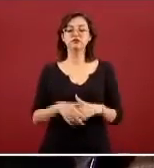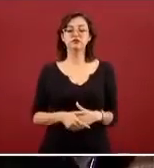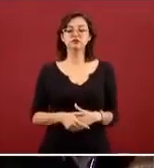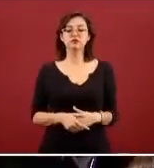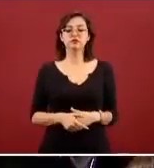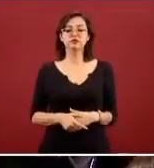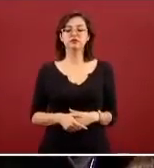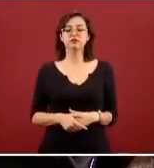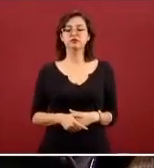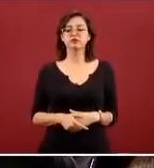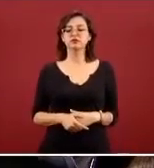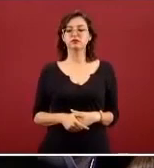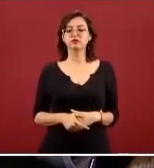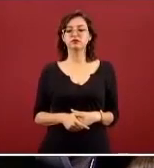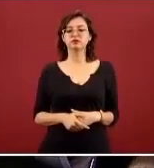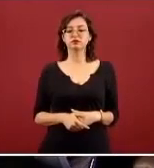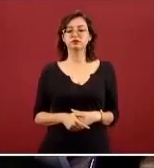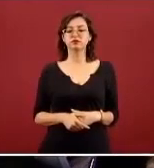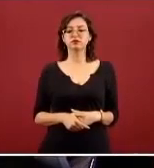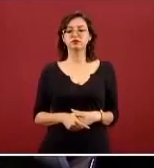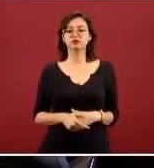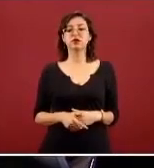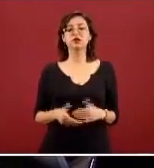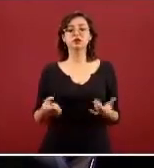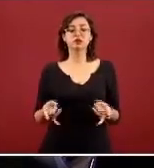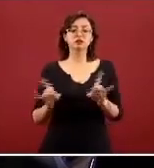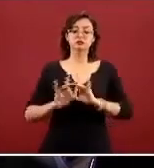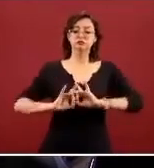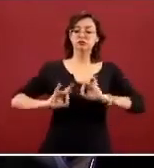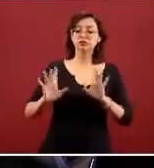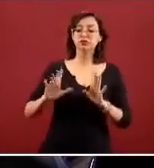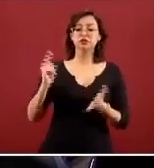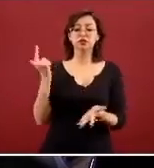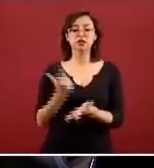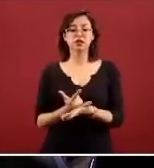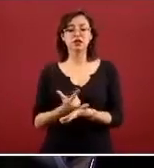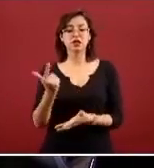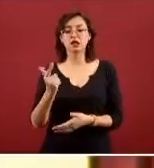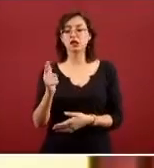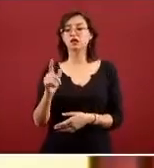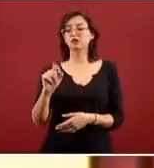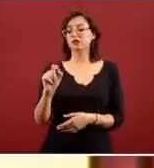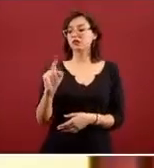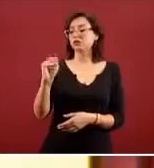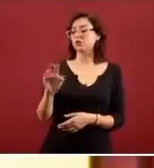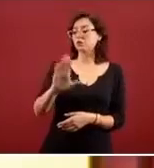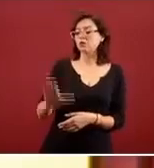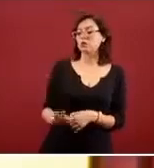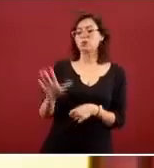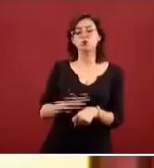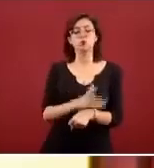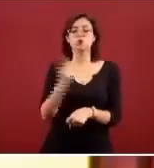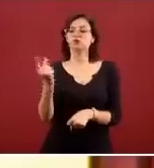Las comorbilidades o factores de riesgo que presentaron las 29 defunciones. A la cabeza de estas,